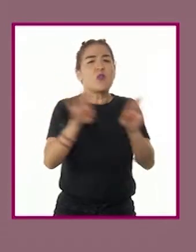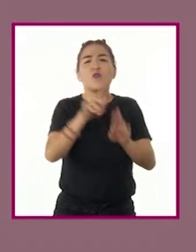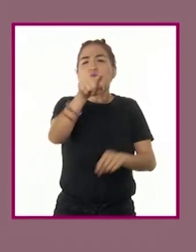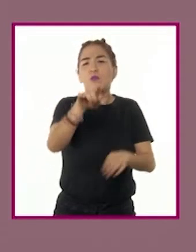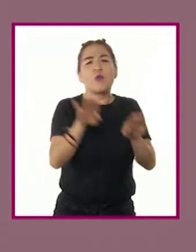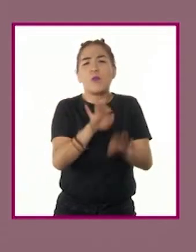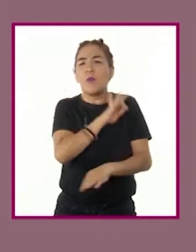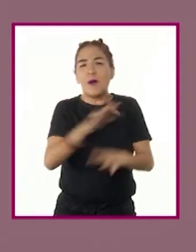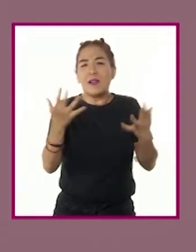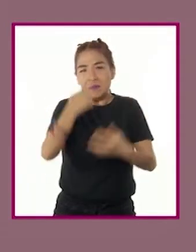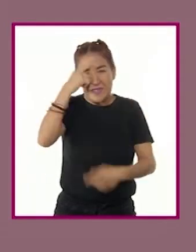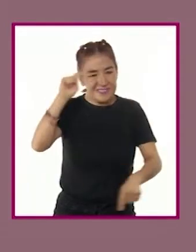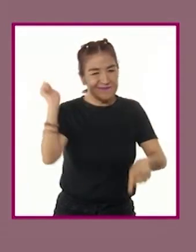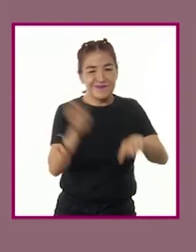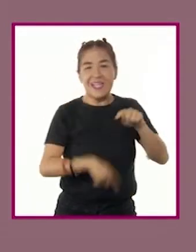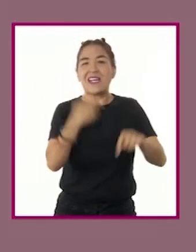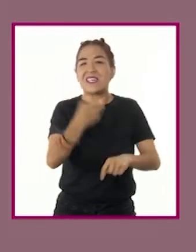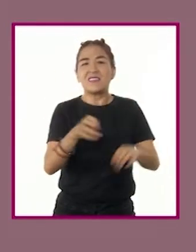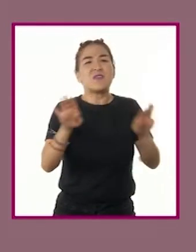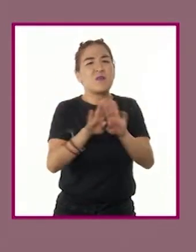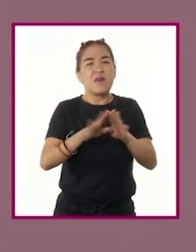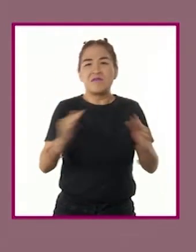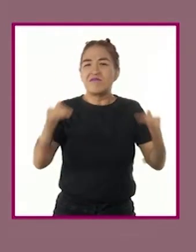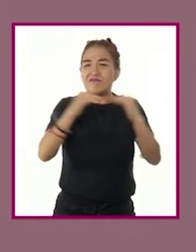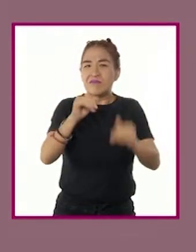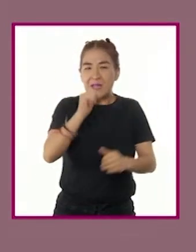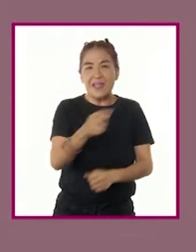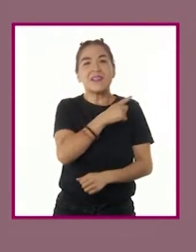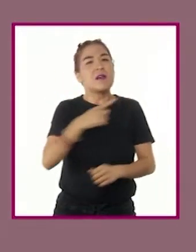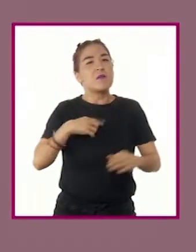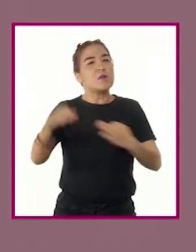desigualdad, discriminación e inequidad en tu comunidad?